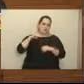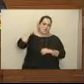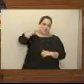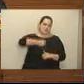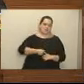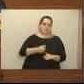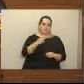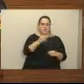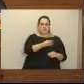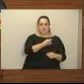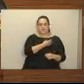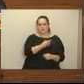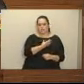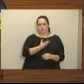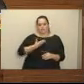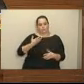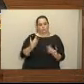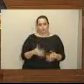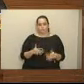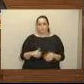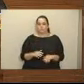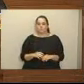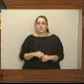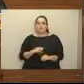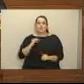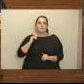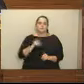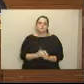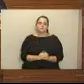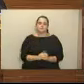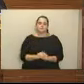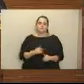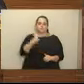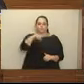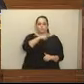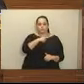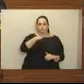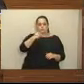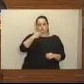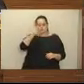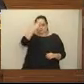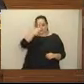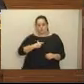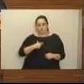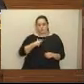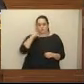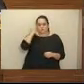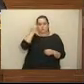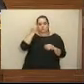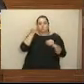que al final se impone como moral social la propia doblez pujoliana. No somos como somos, sino como creemos que